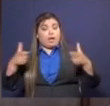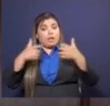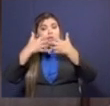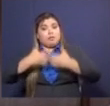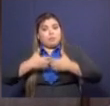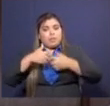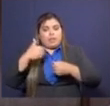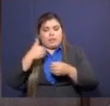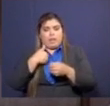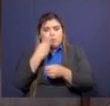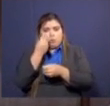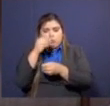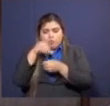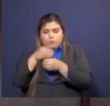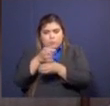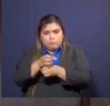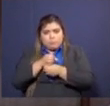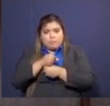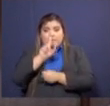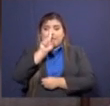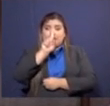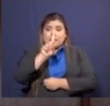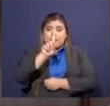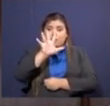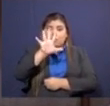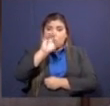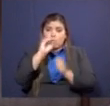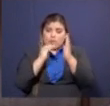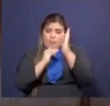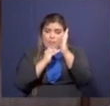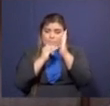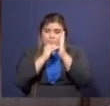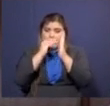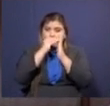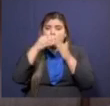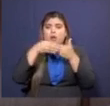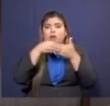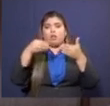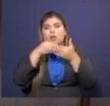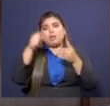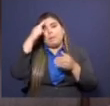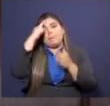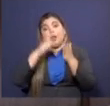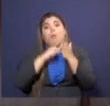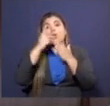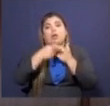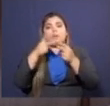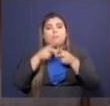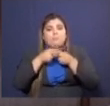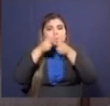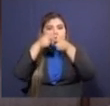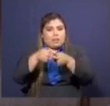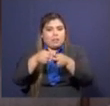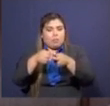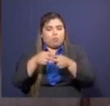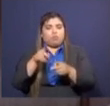tenemos un fondo de 150 millones para un programa de préstamos con tasas de interés blando